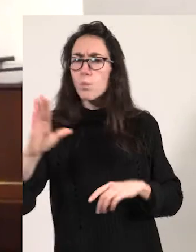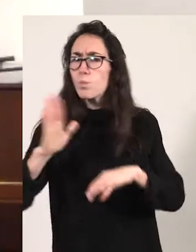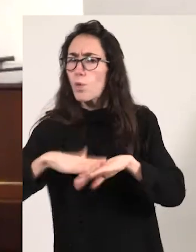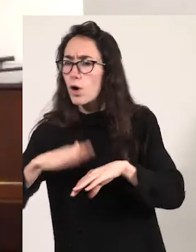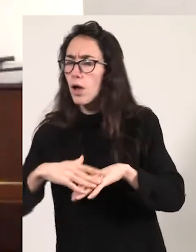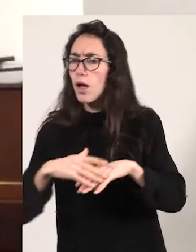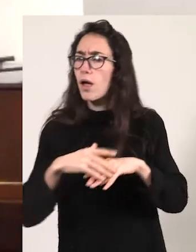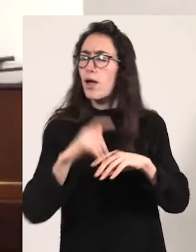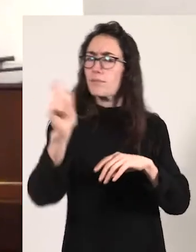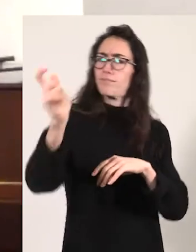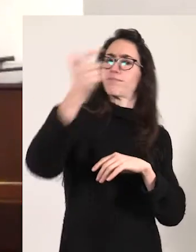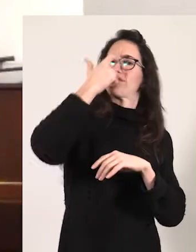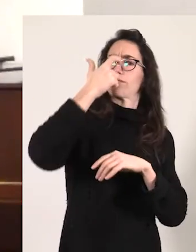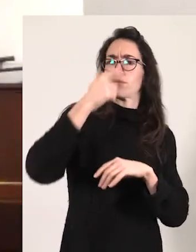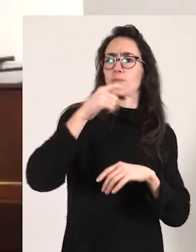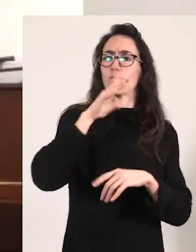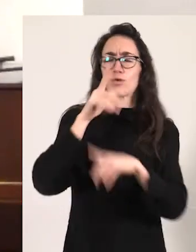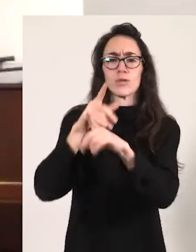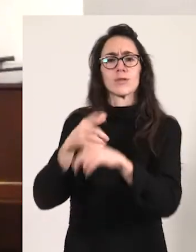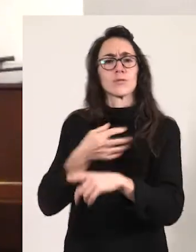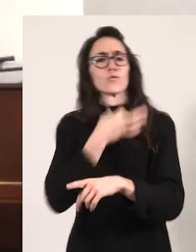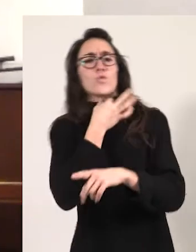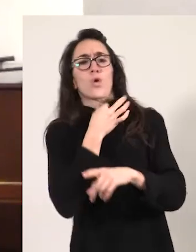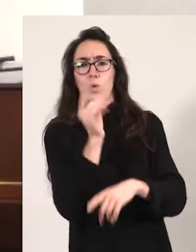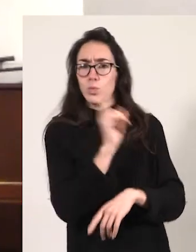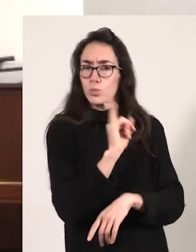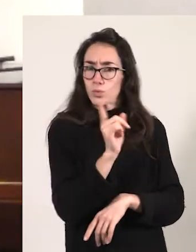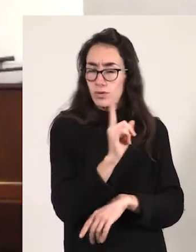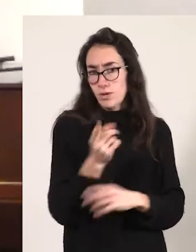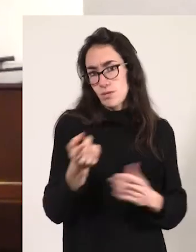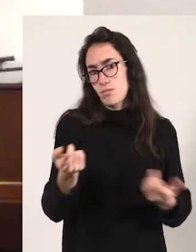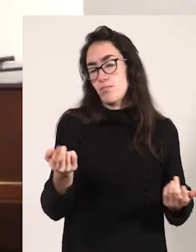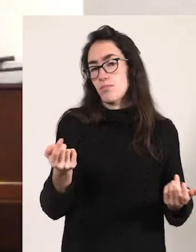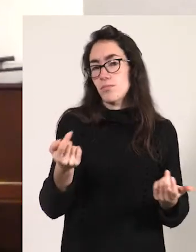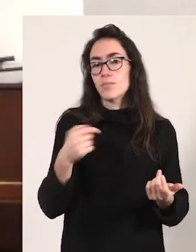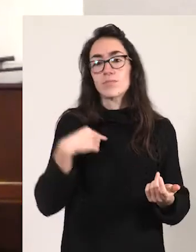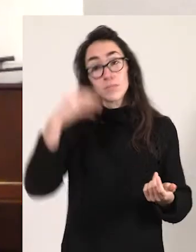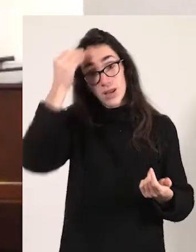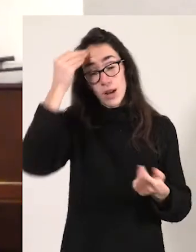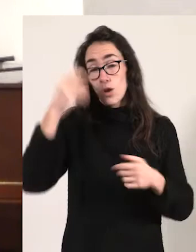tomamos fatal sin preguntarnos el por qué, ¿no? Y yo creo que,